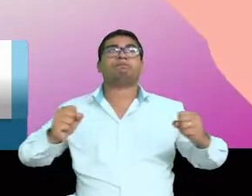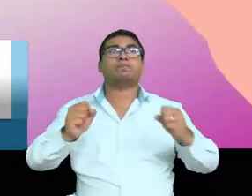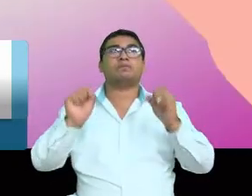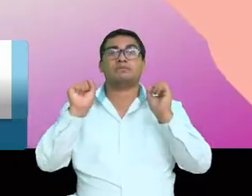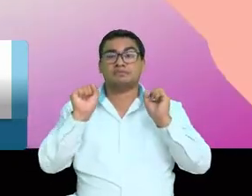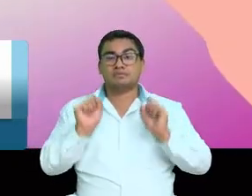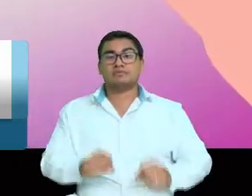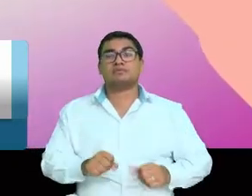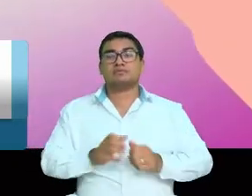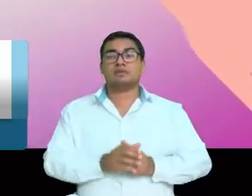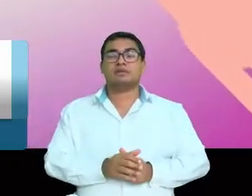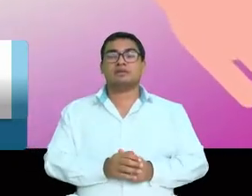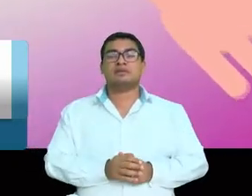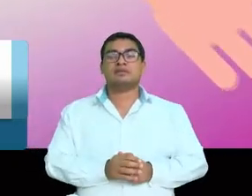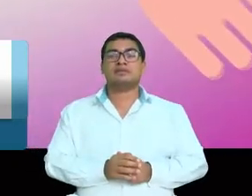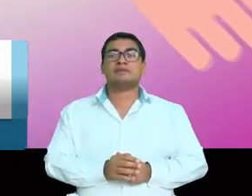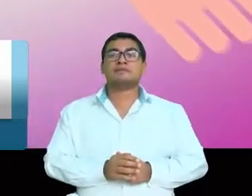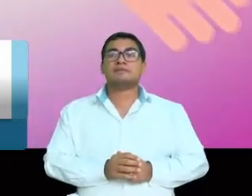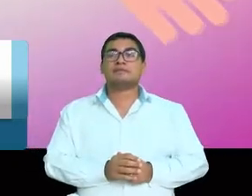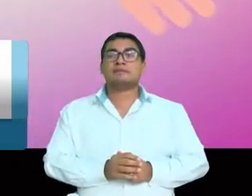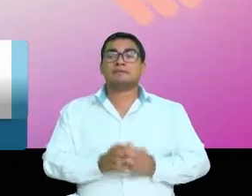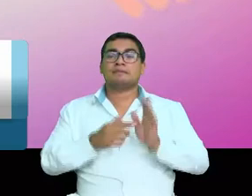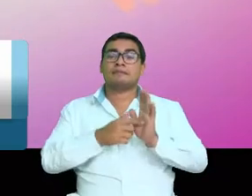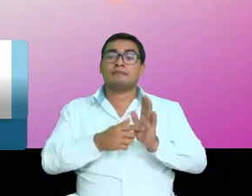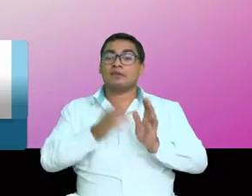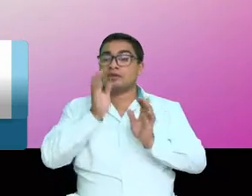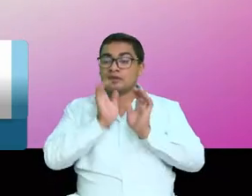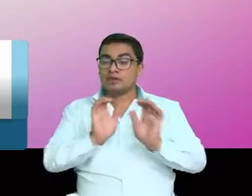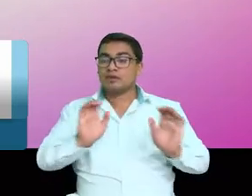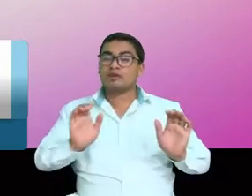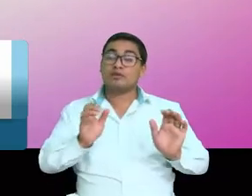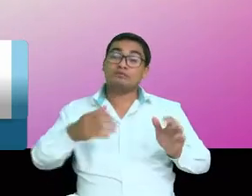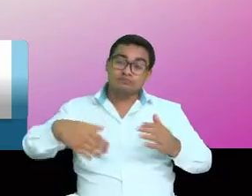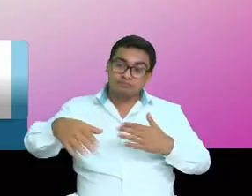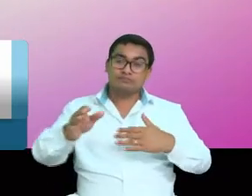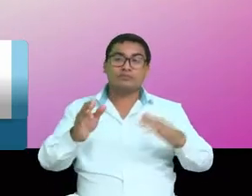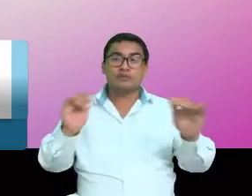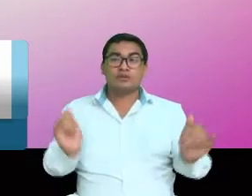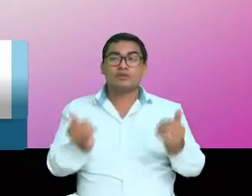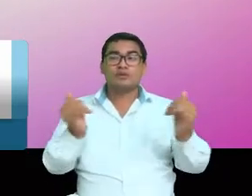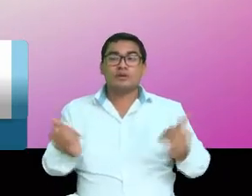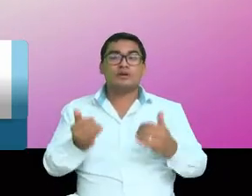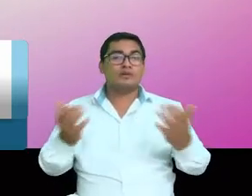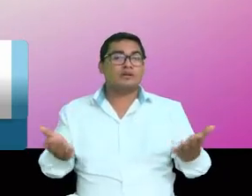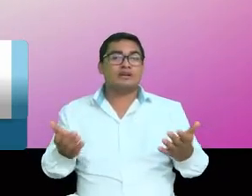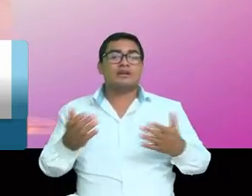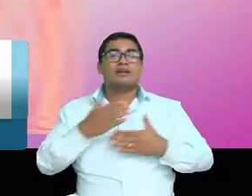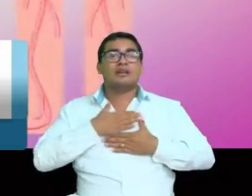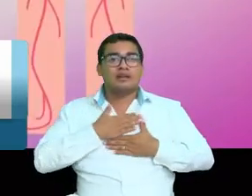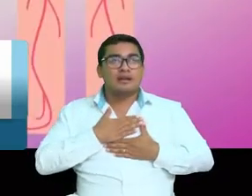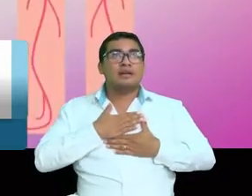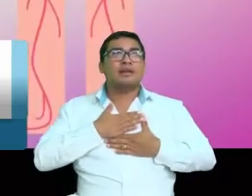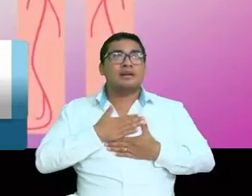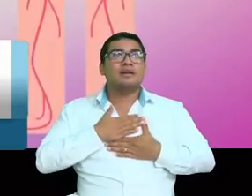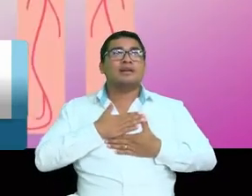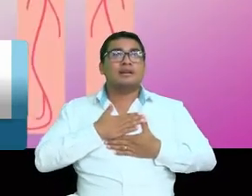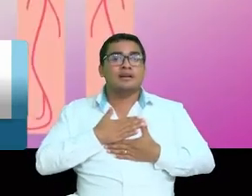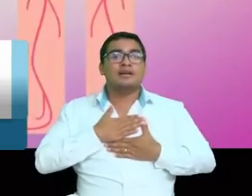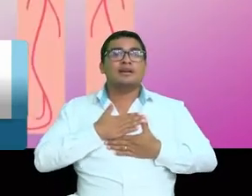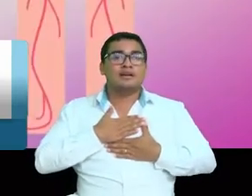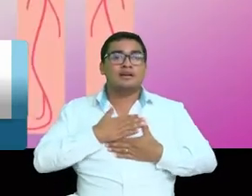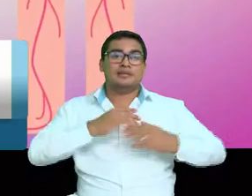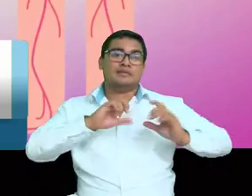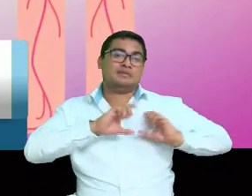obeso. Cuando estos niños los pones a jugar, se van a cansar más rápido. Claro. Porque su sistema cardiovascular no